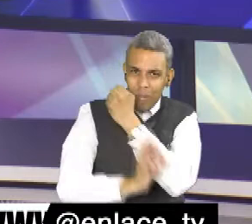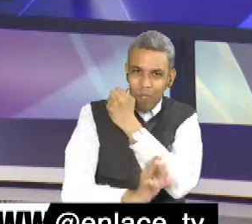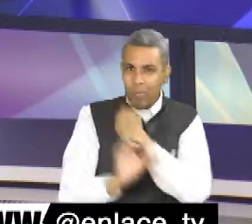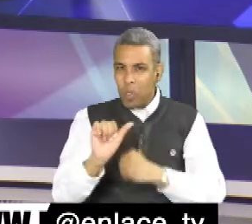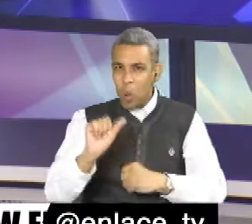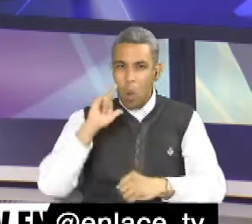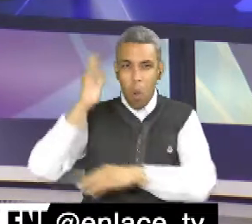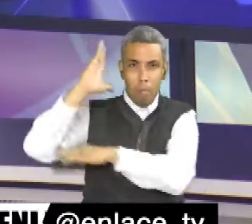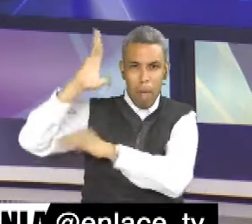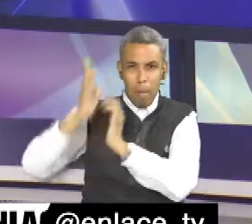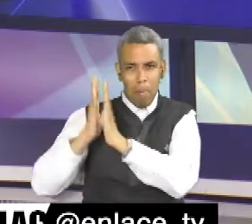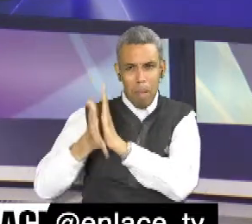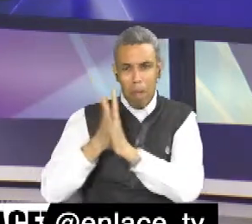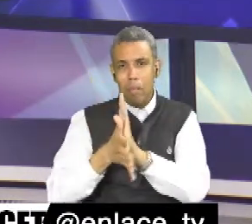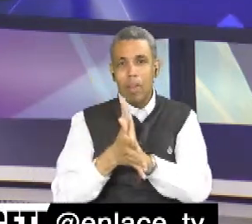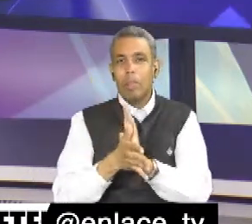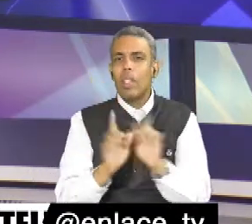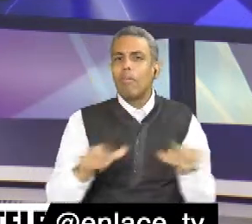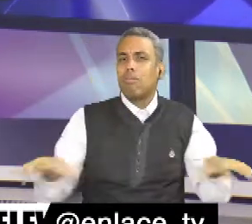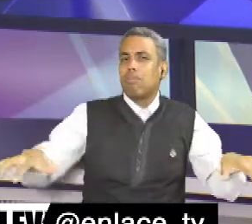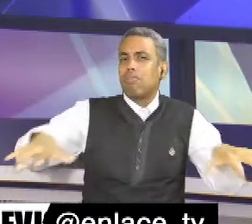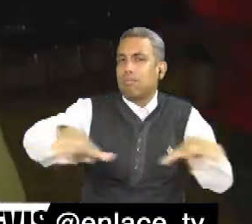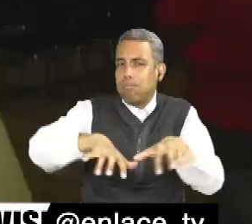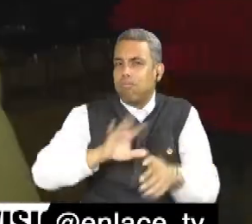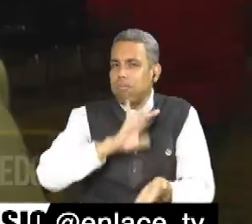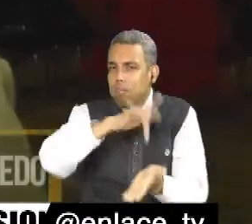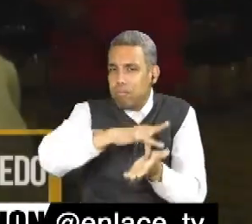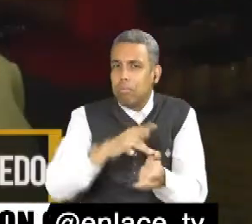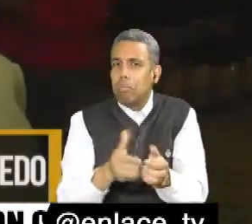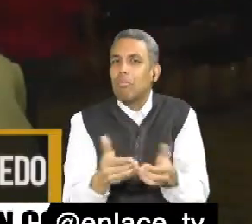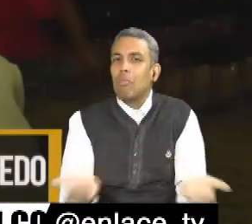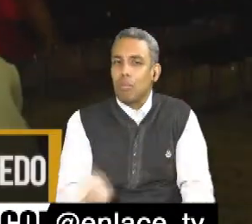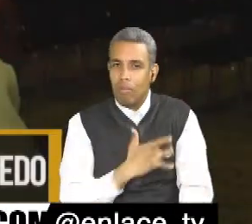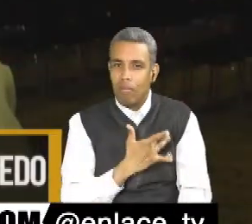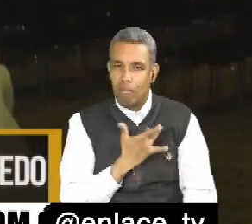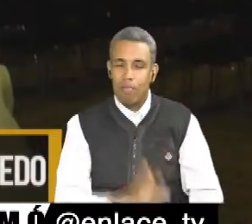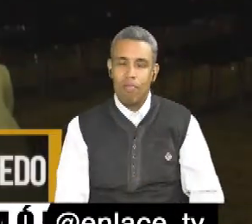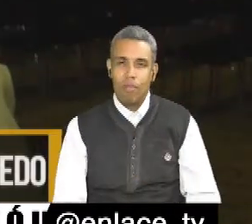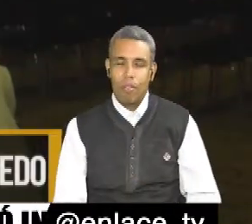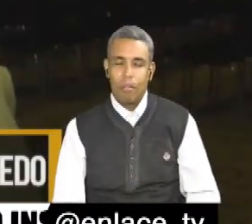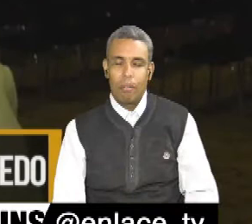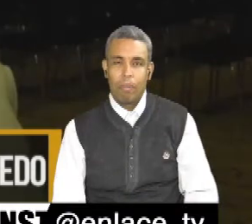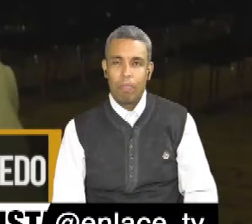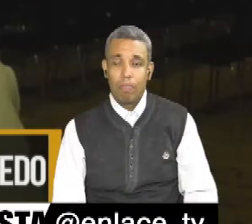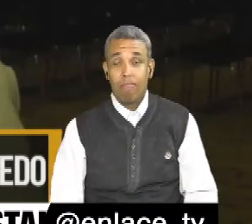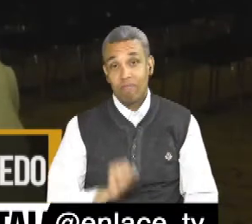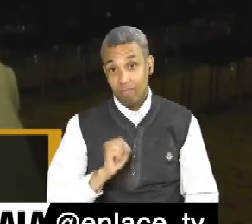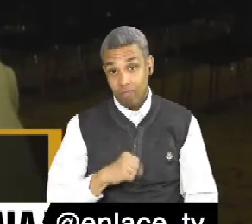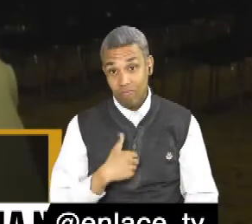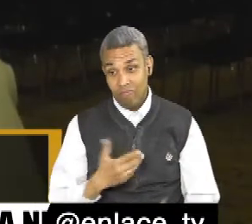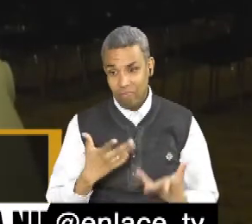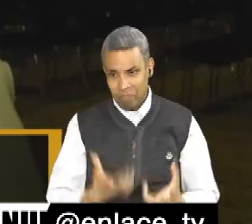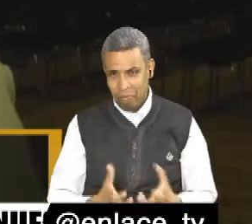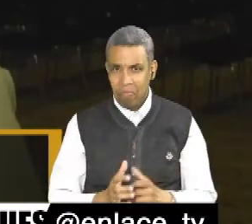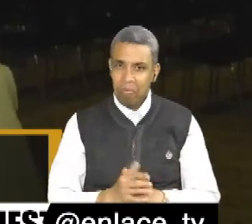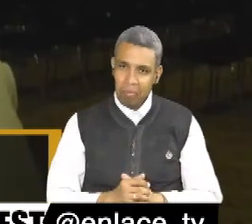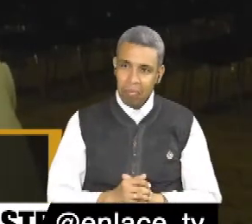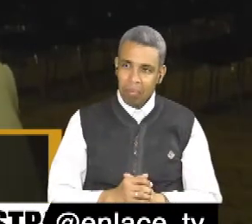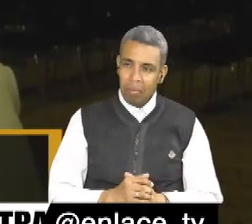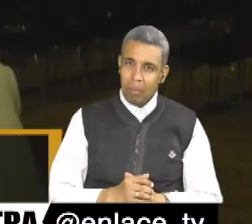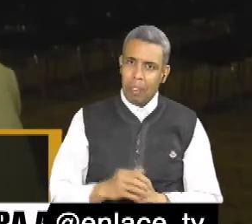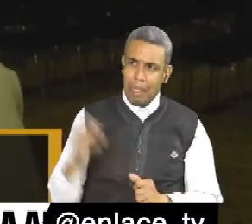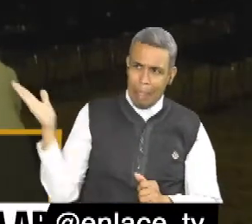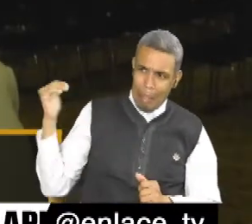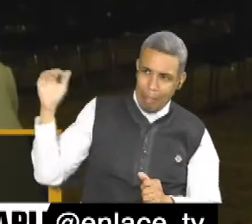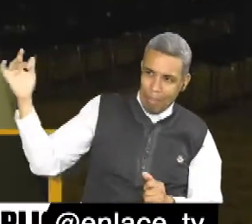de la conferencista Ani de Acevedo. Quisimos tener en nuestra ciudad y en nuestro jardín, el Liceo Infantil, a